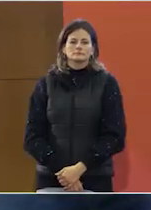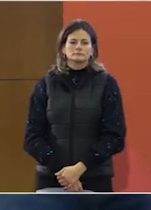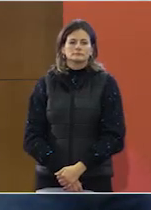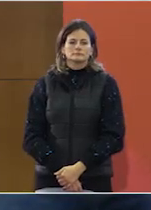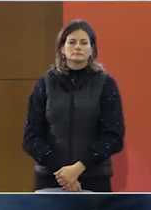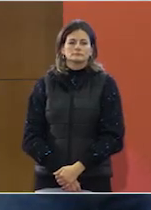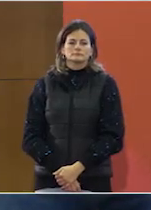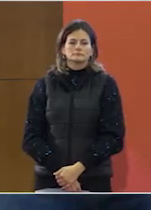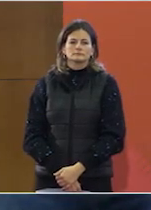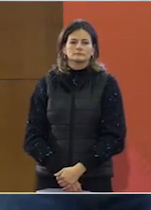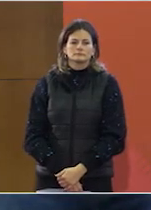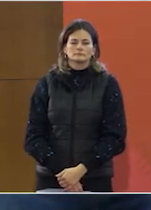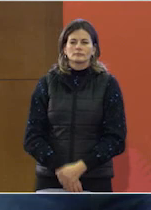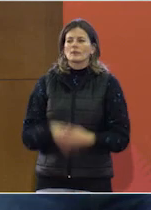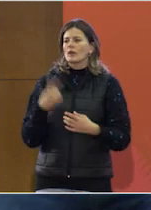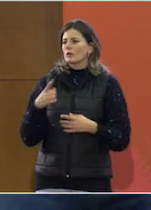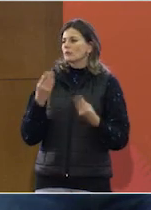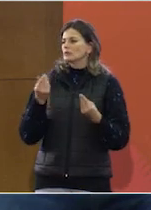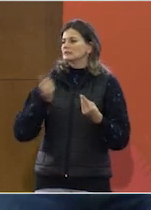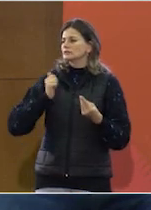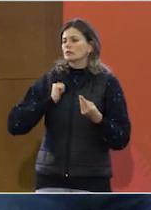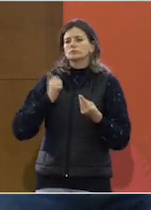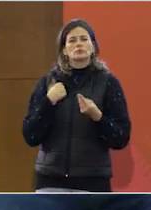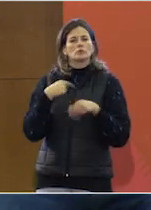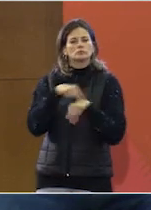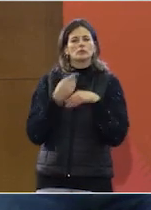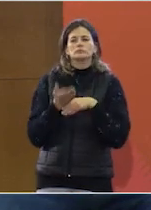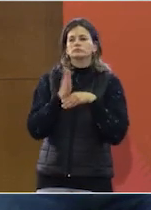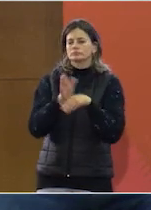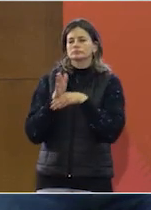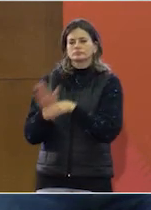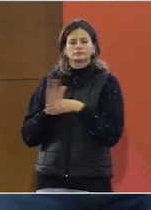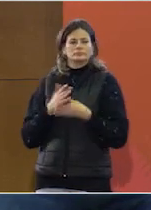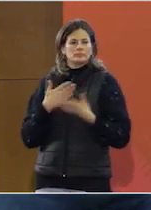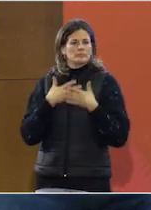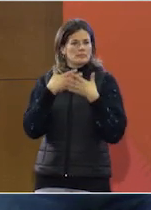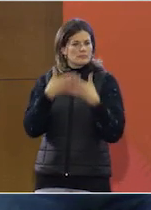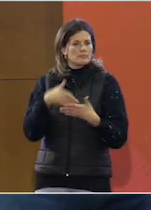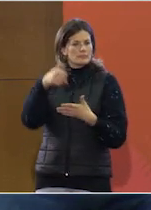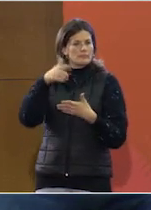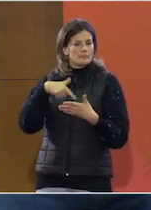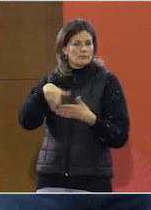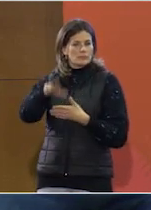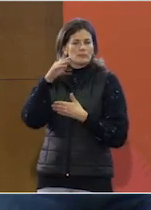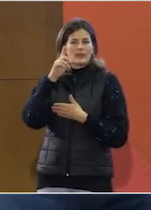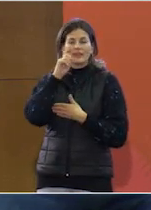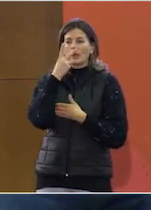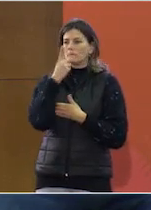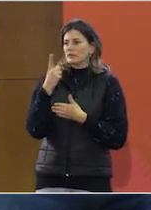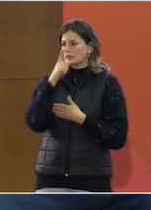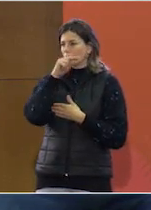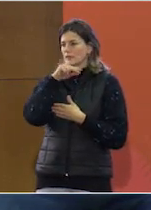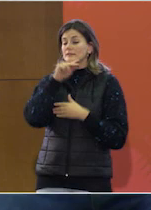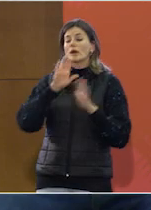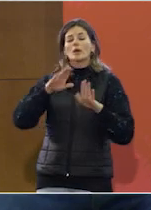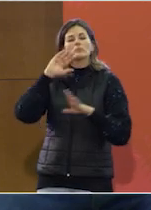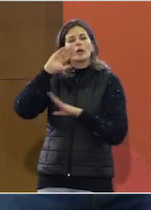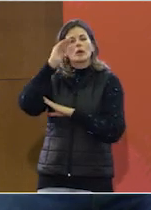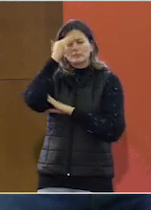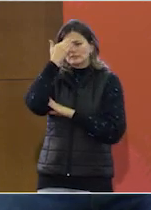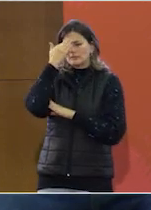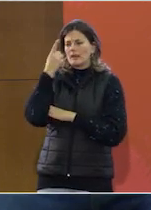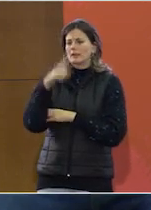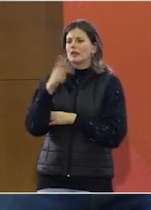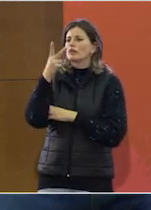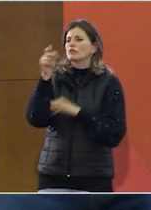Va a haber muchas opciones políticas que se presentan a las elecciones el 21 de diciembre, pero creo que básicamente